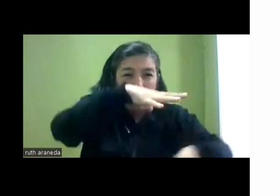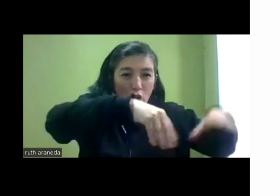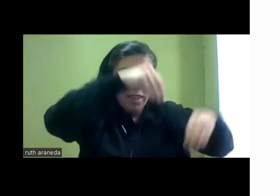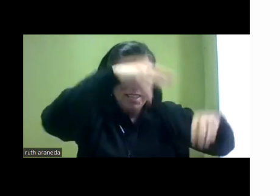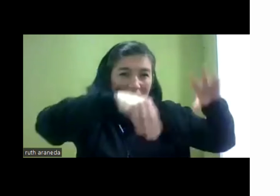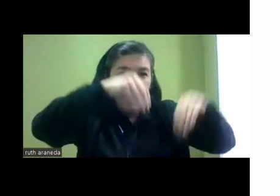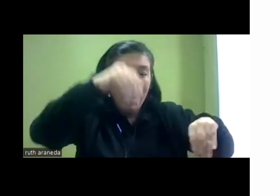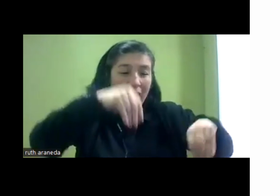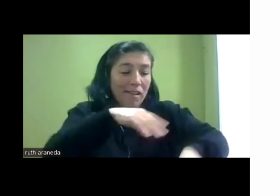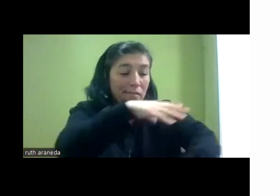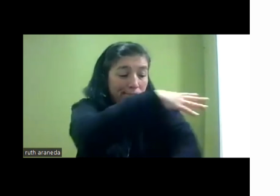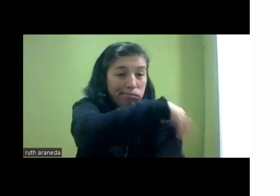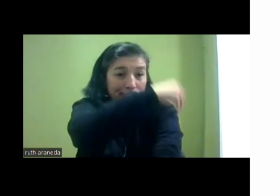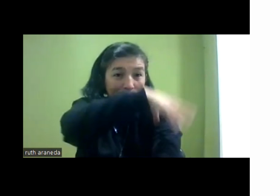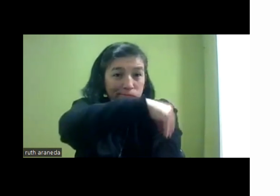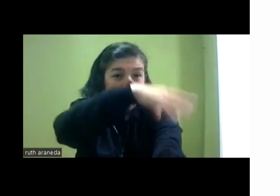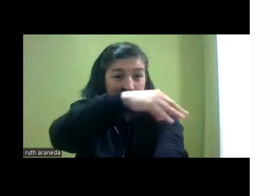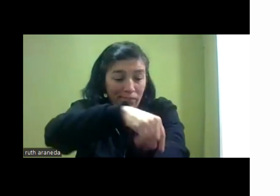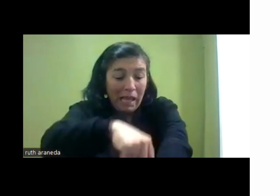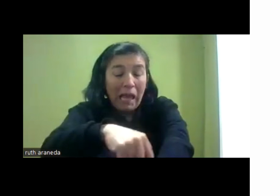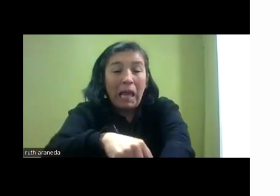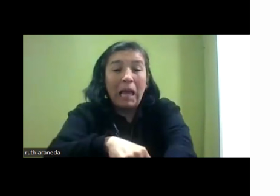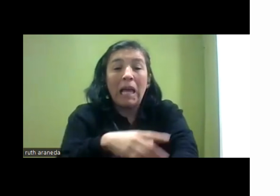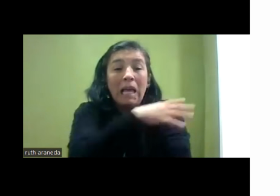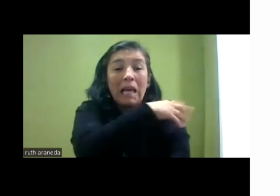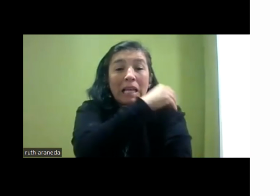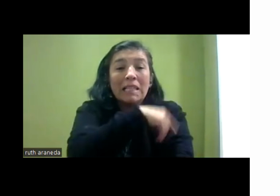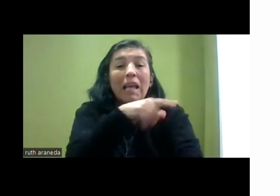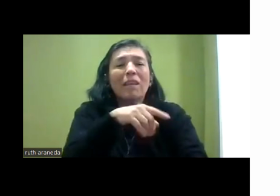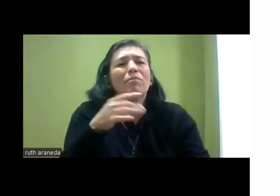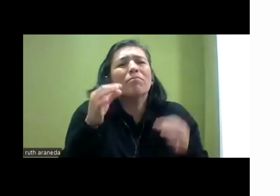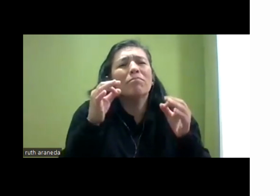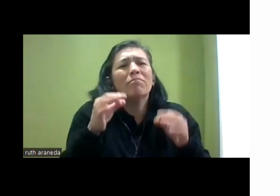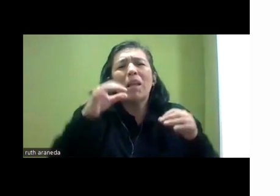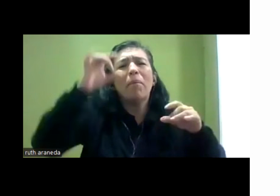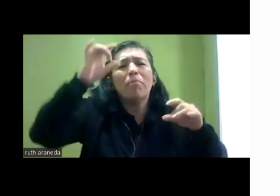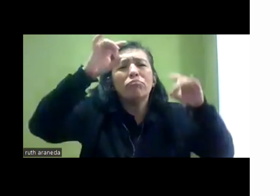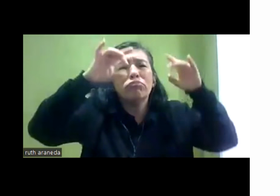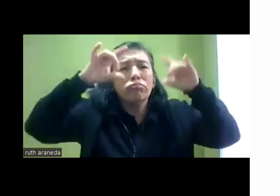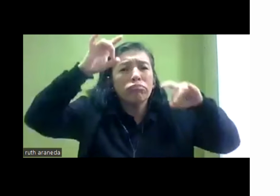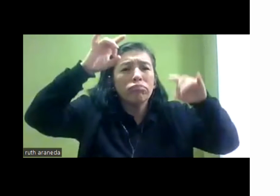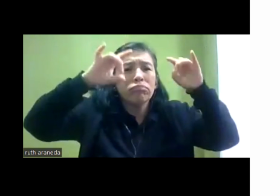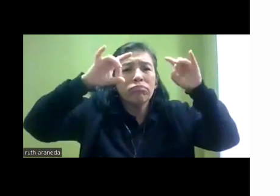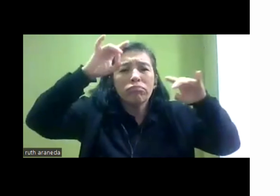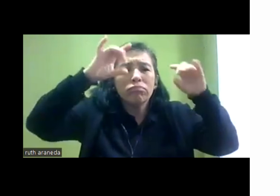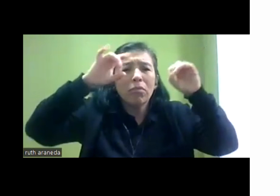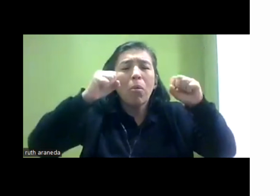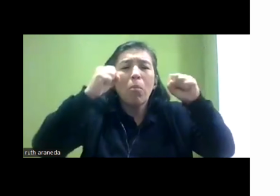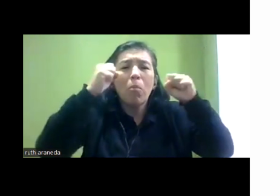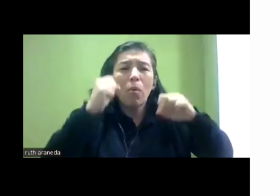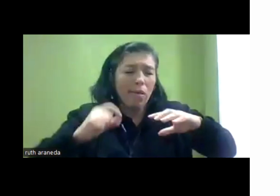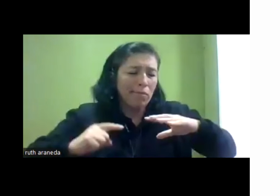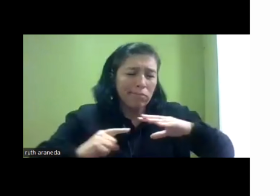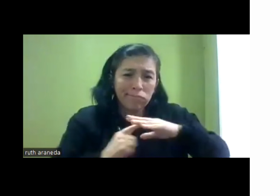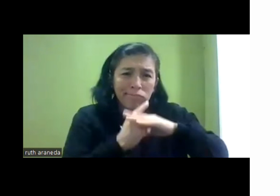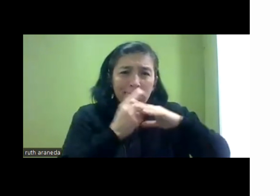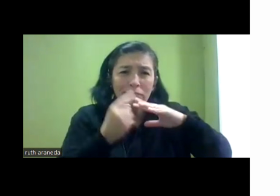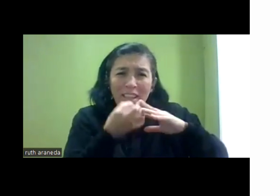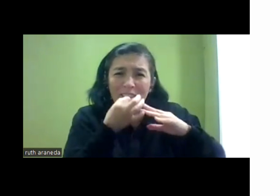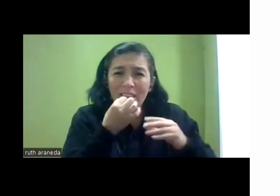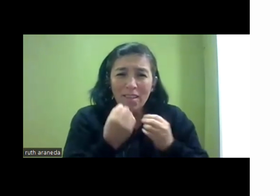hablando, el sitio donde las precipitaciones permiten cultivos de mayor alcance, de